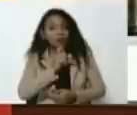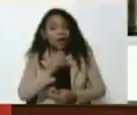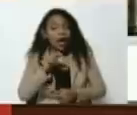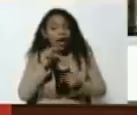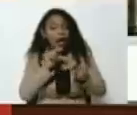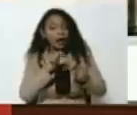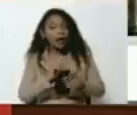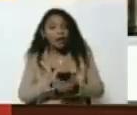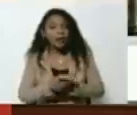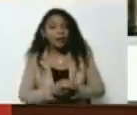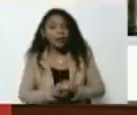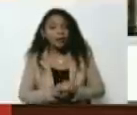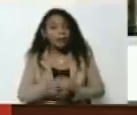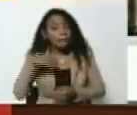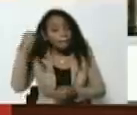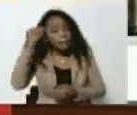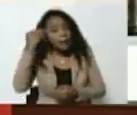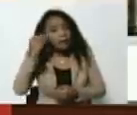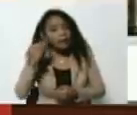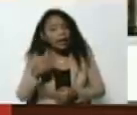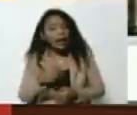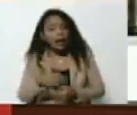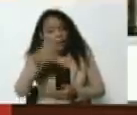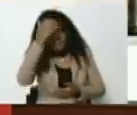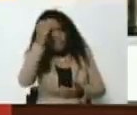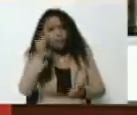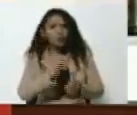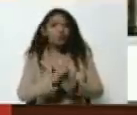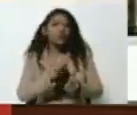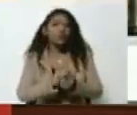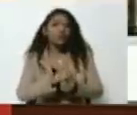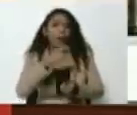porque dicen que el bruto Maduro,